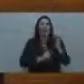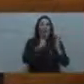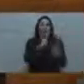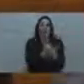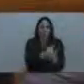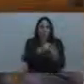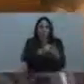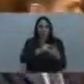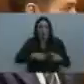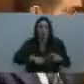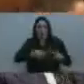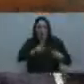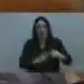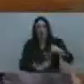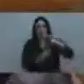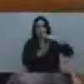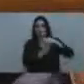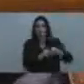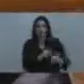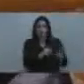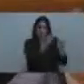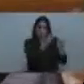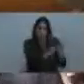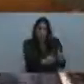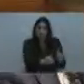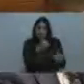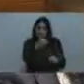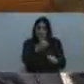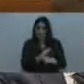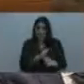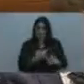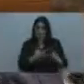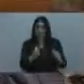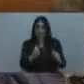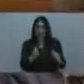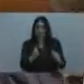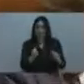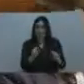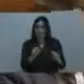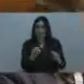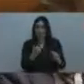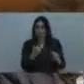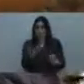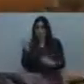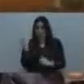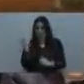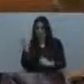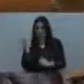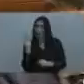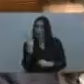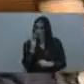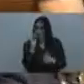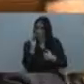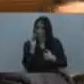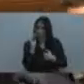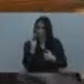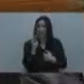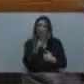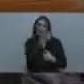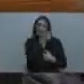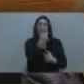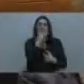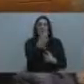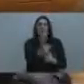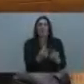plan de vías? Usted, en una interpelación que le hice en este mismo pleno, en una sesión plenaria, dijo que lo que necesitaban